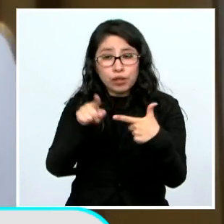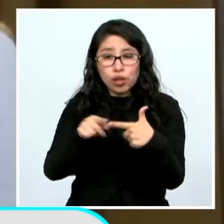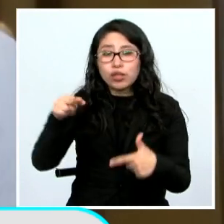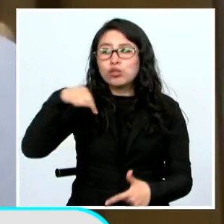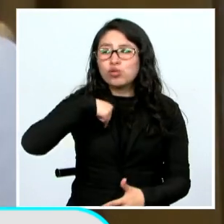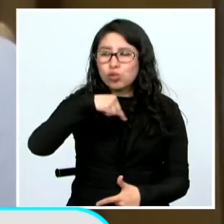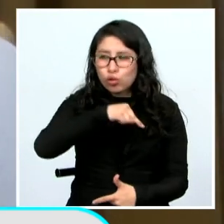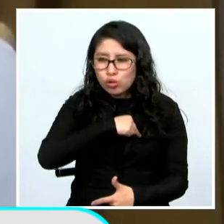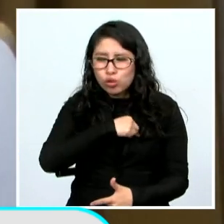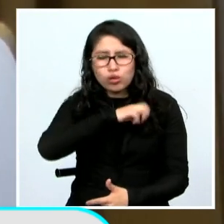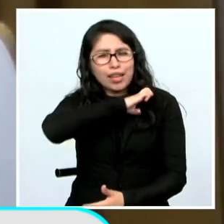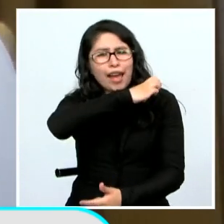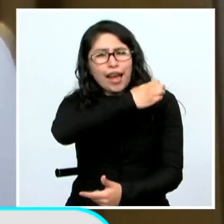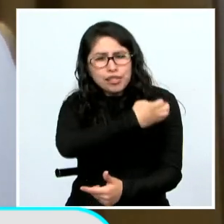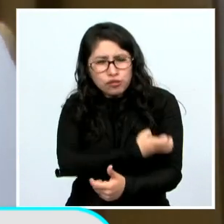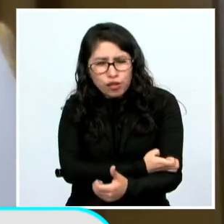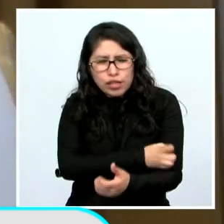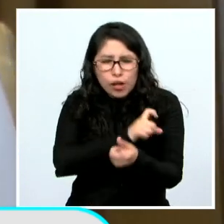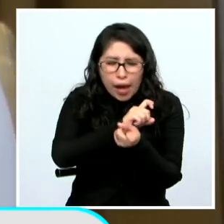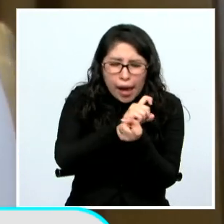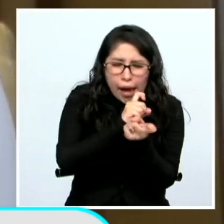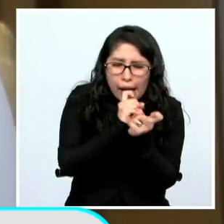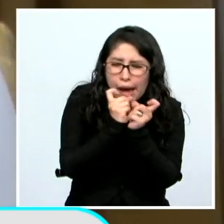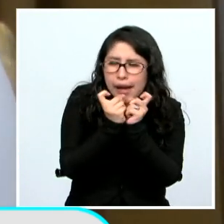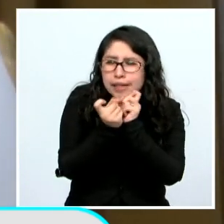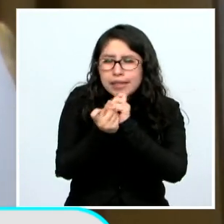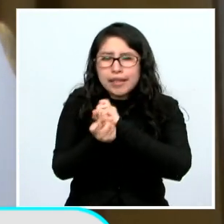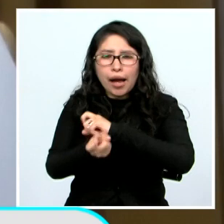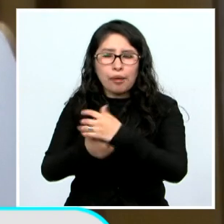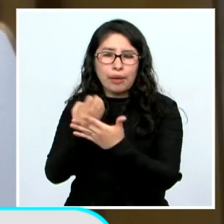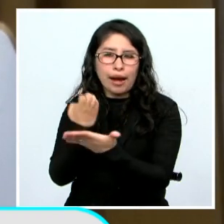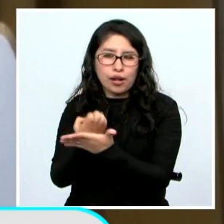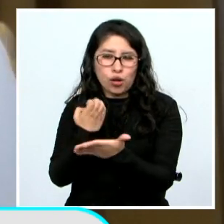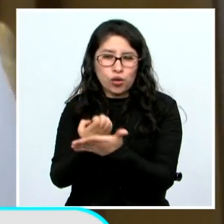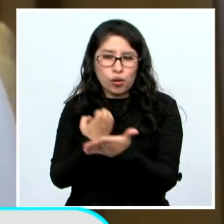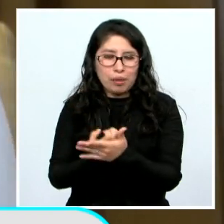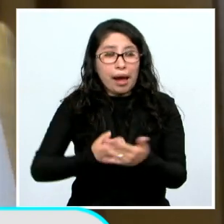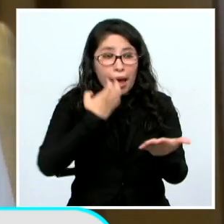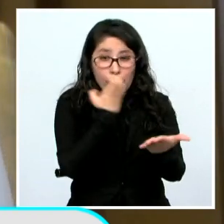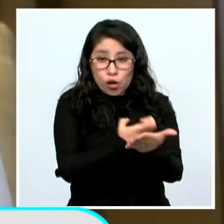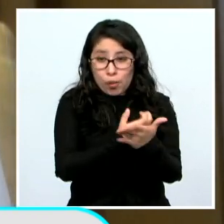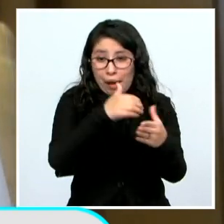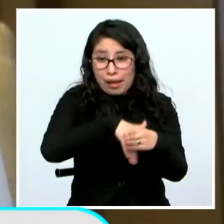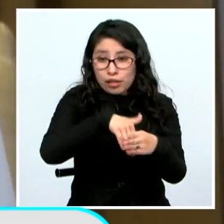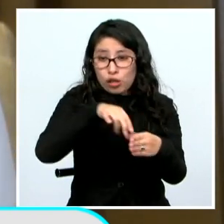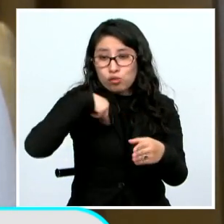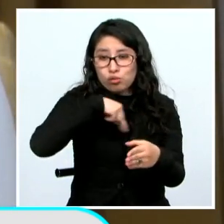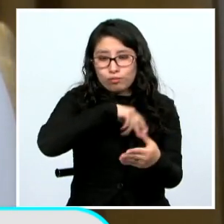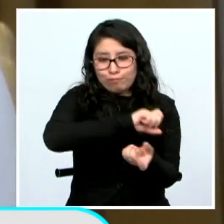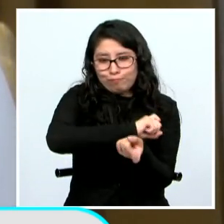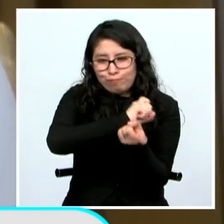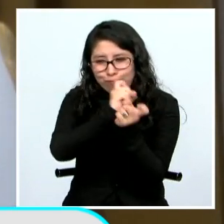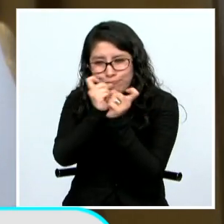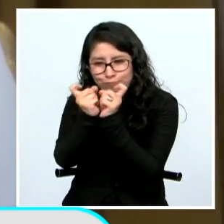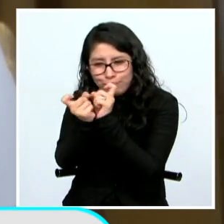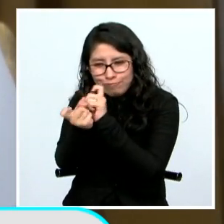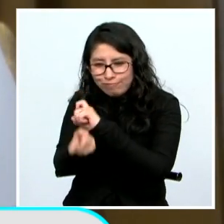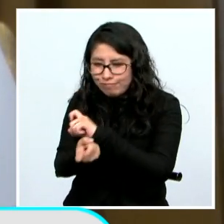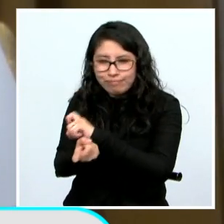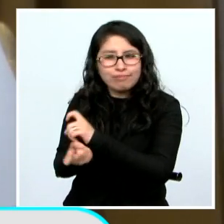todos los esfuerzos por, como le decía, por equipar hospitales, por llegar a los diferentes departamentos, a los